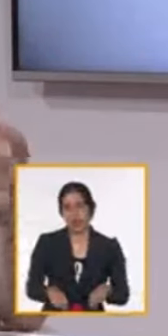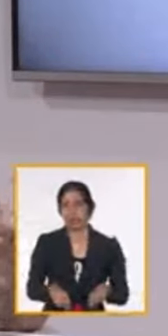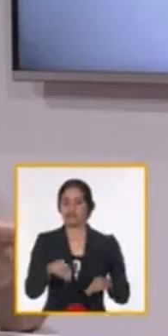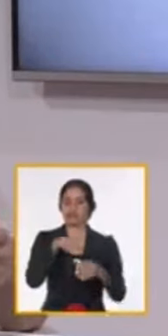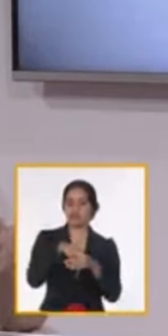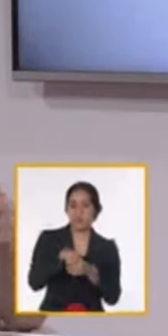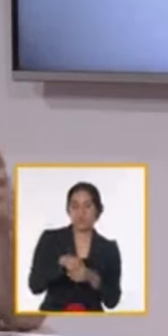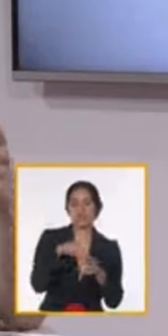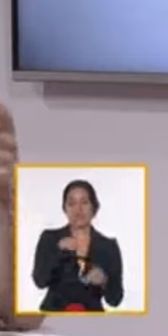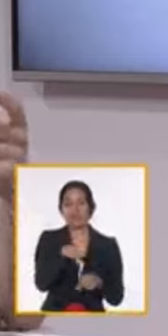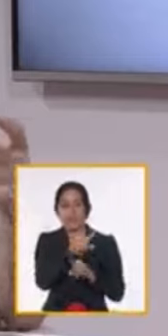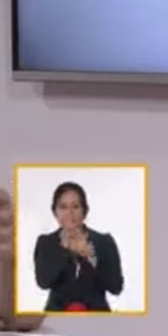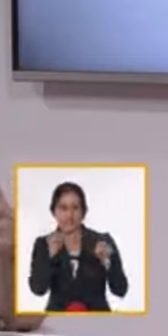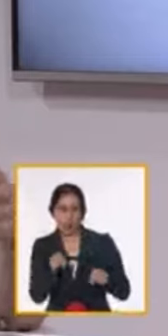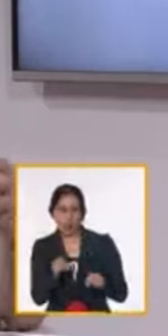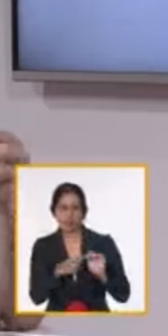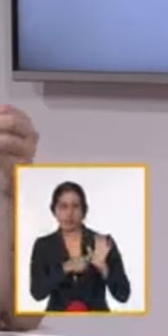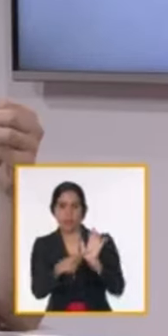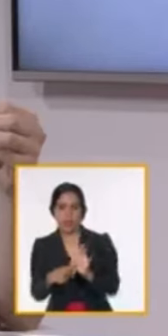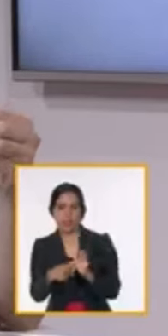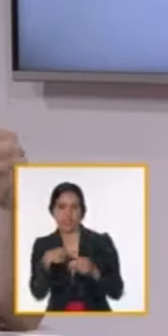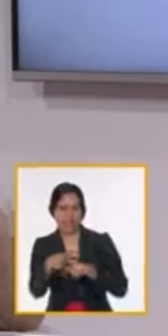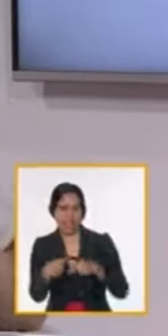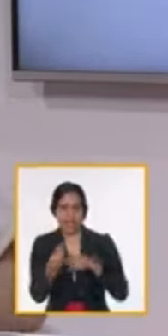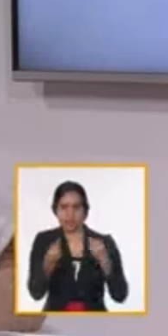que muestra esto, bueno, lo que hace es mostrar